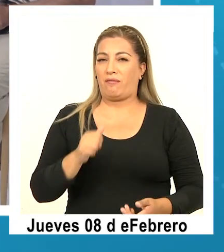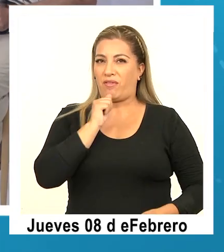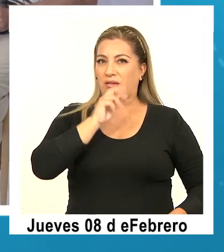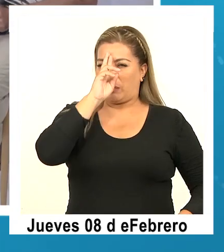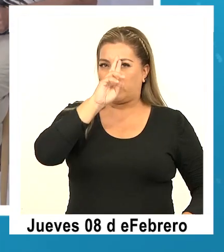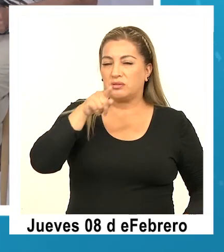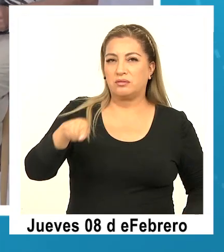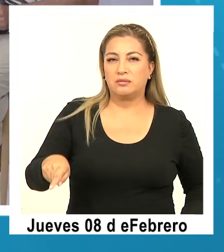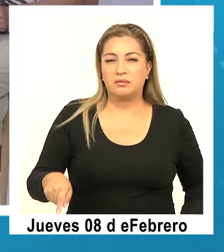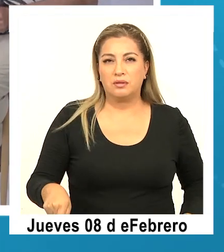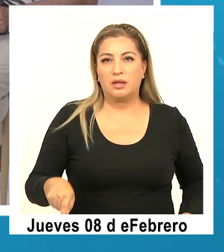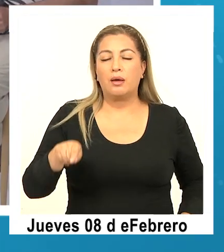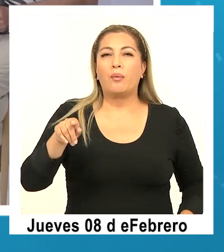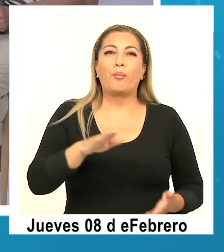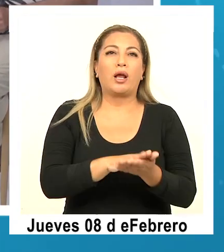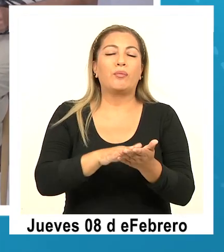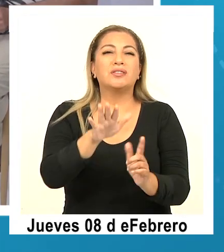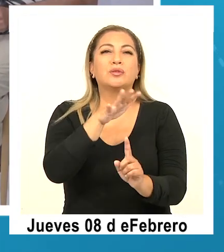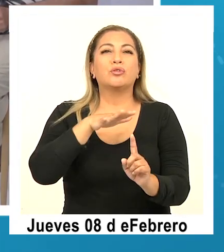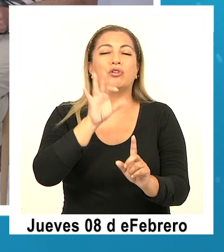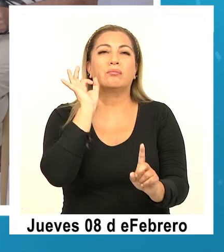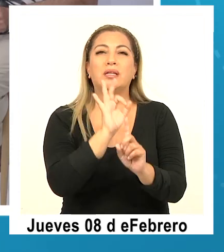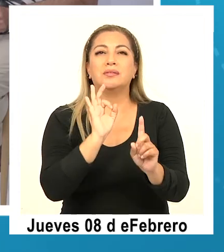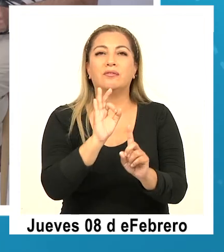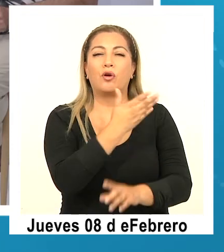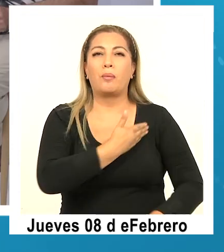en el caso del presidente Piñera, donde